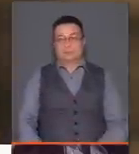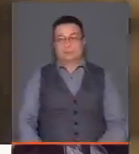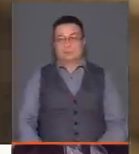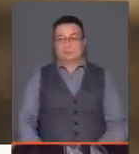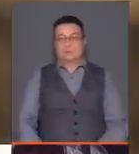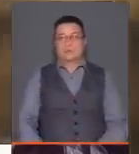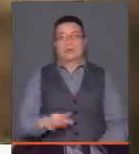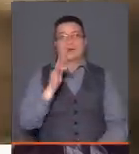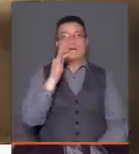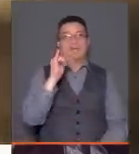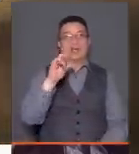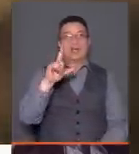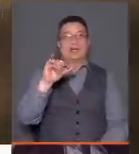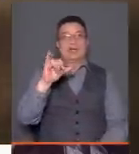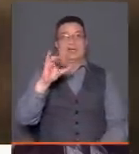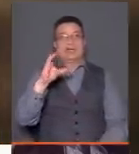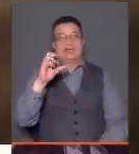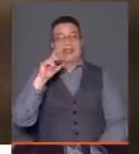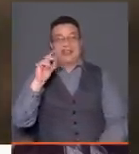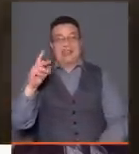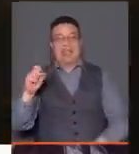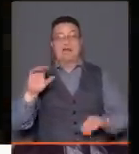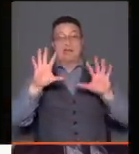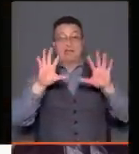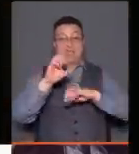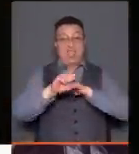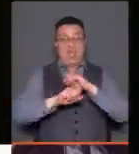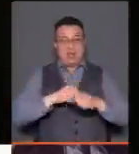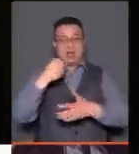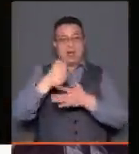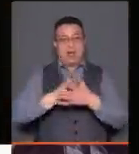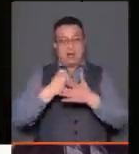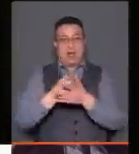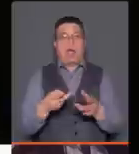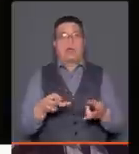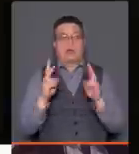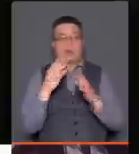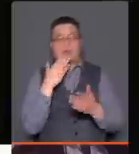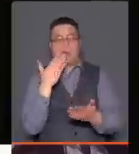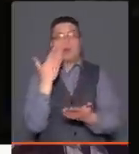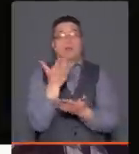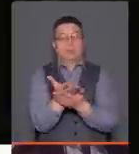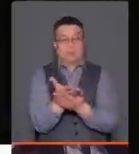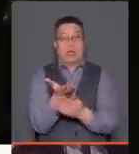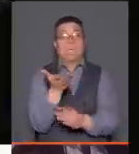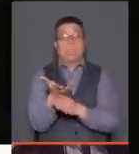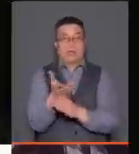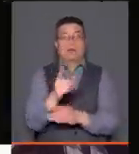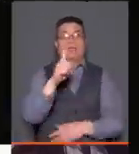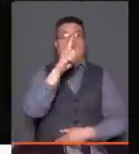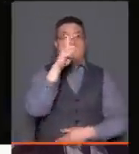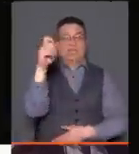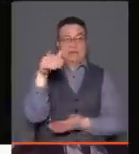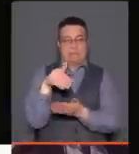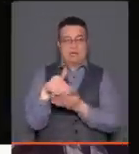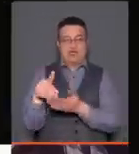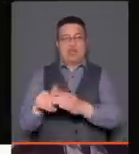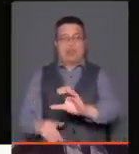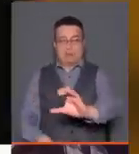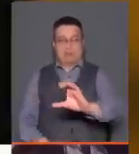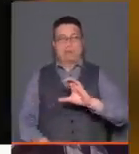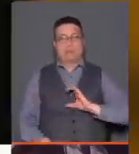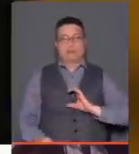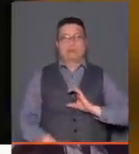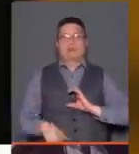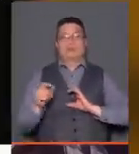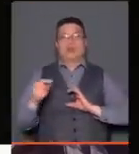demoró casi 10 años en la lucha por ese derecho en la demanda pidió una indemnización de unos 100 millones de pesos solo